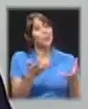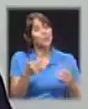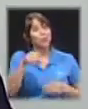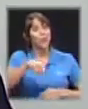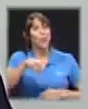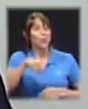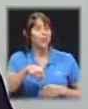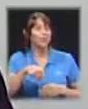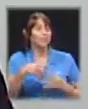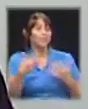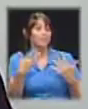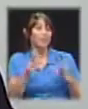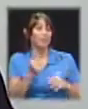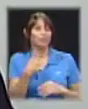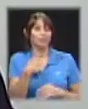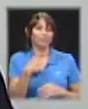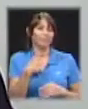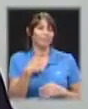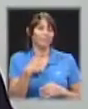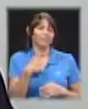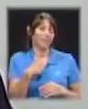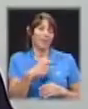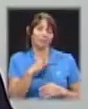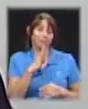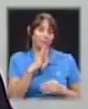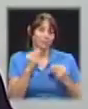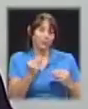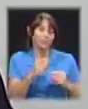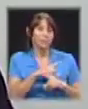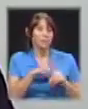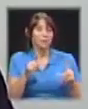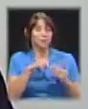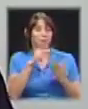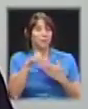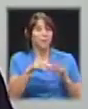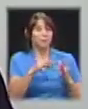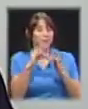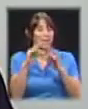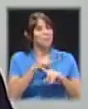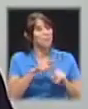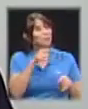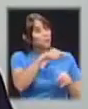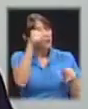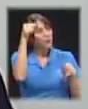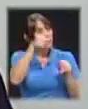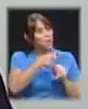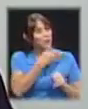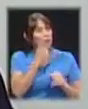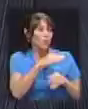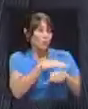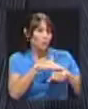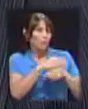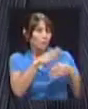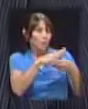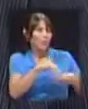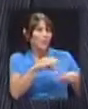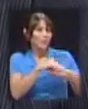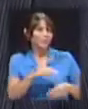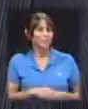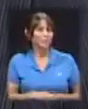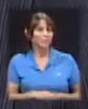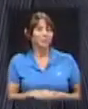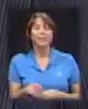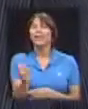usando de las memorias y por ser un programa especial, pero usted que lo recuerda mejor, Fernando, por favor. No, es que fue